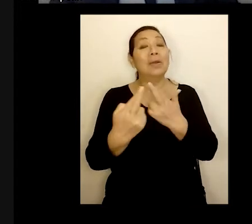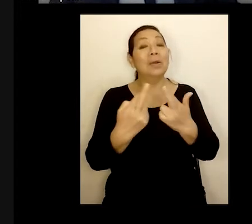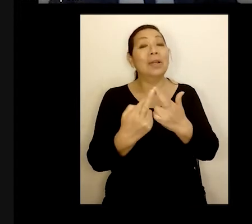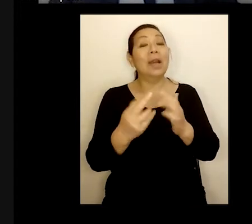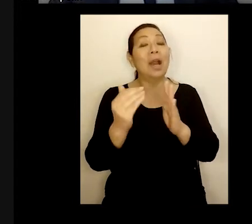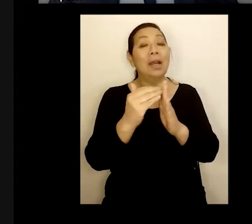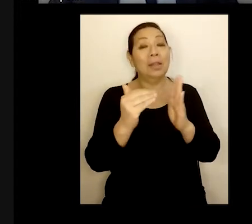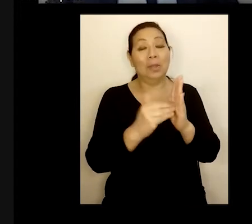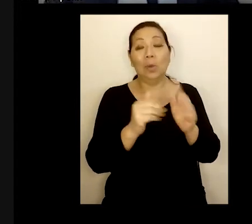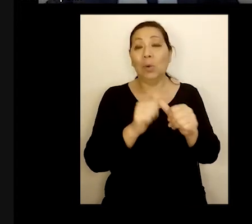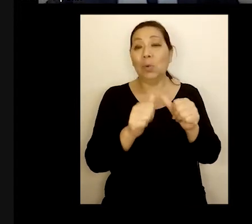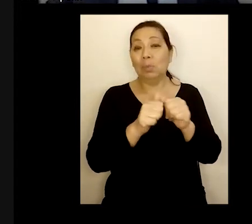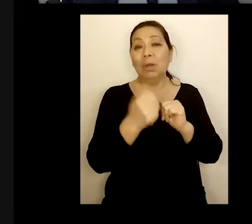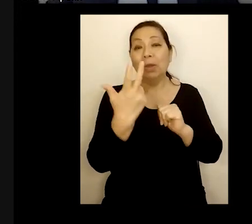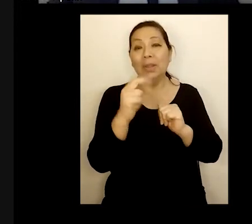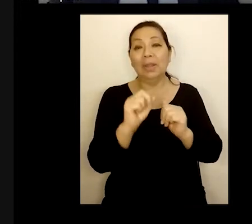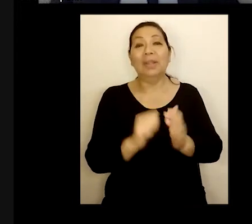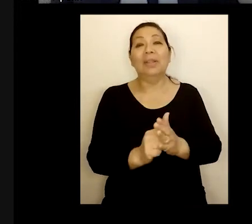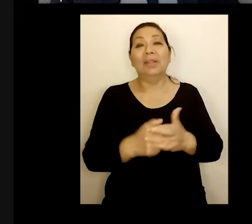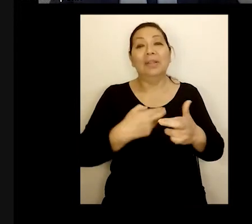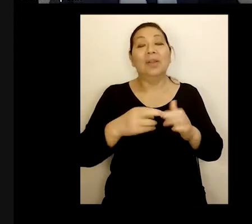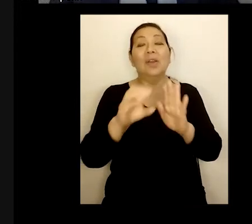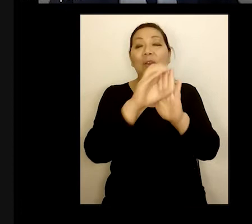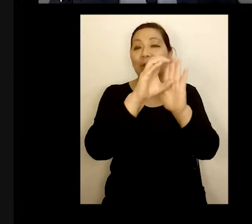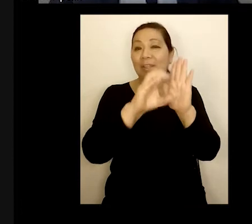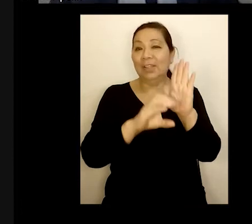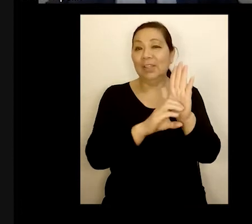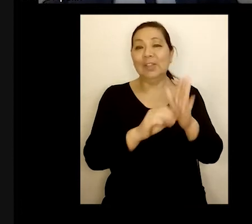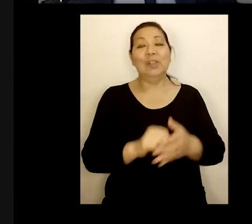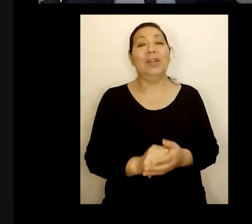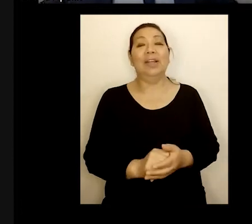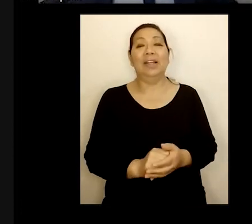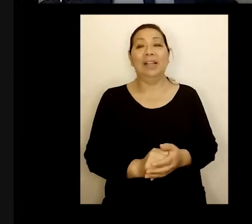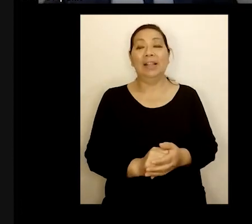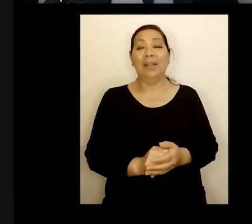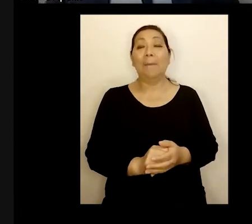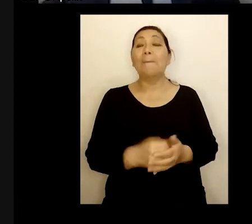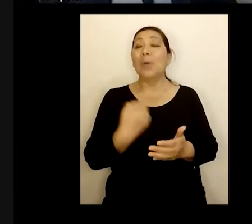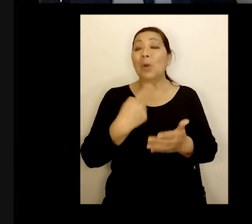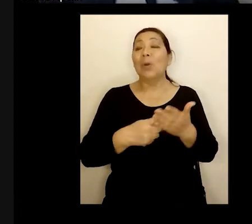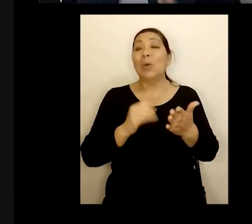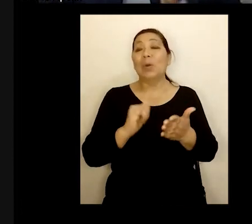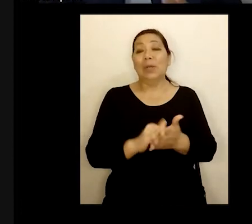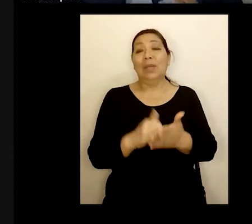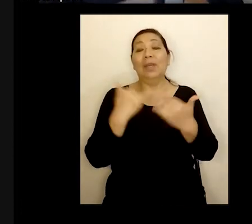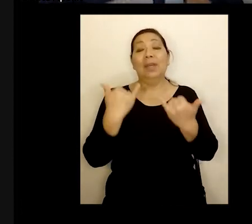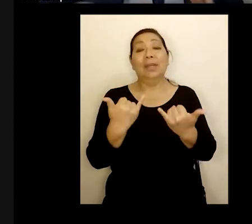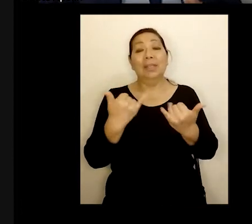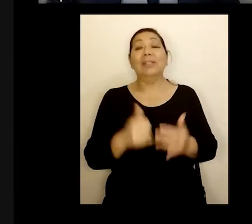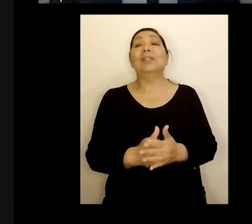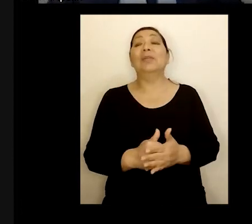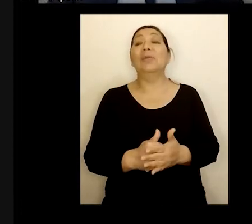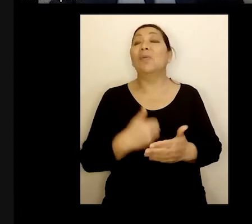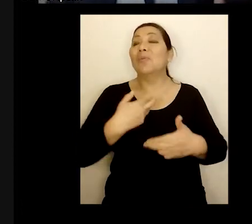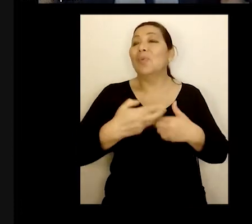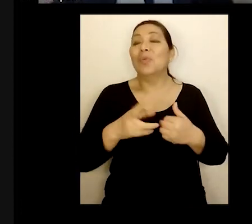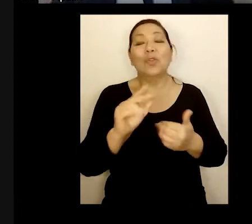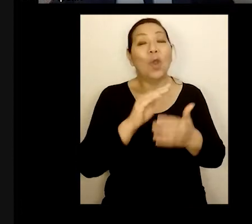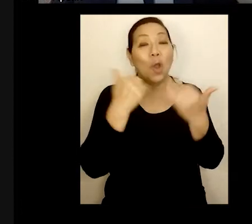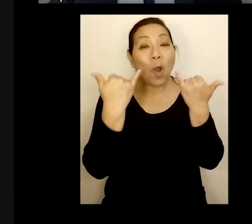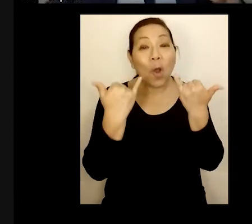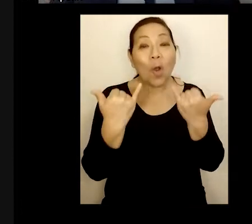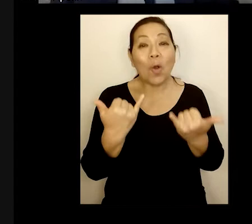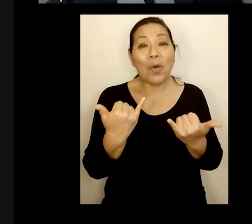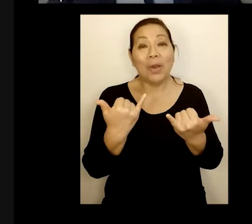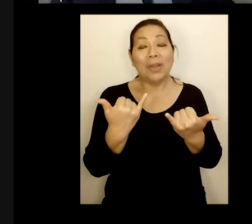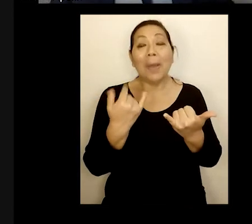en el artículo 30 de la Ley de Proceso Contencioso Administrativo. Por lo tanto, respecto a este acto lesivo, es improcedente que hoy,